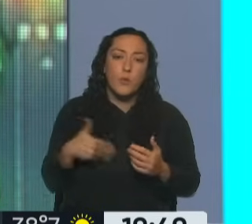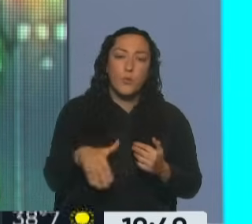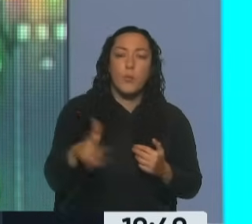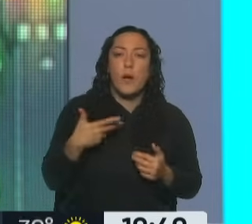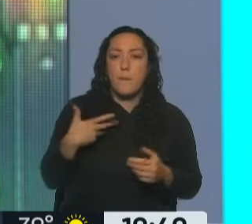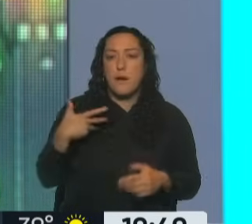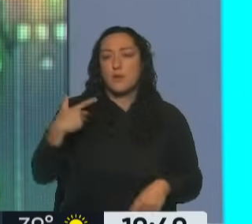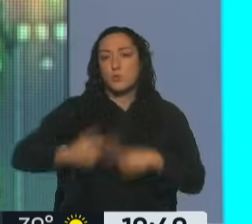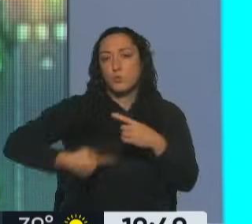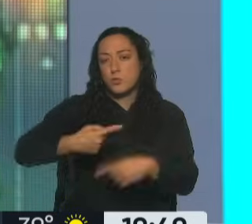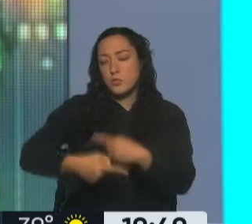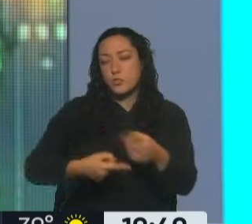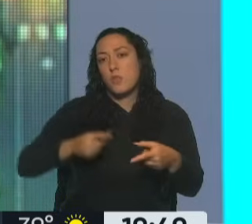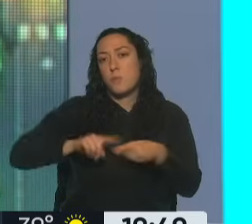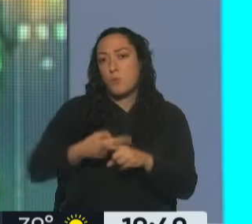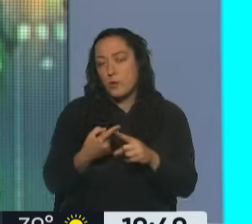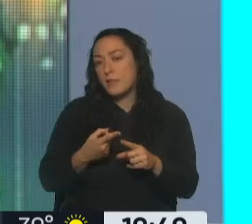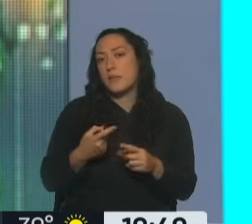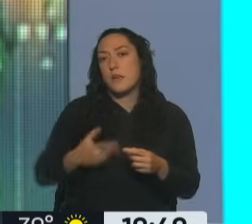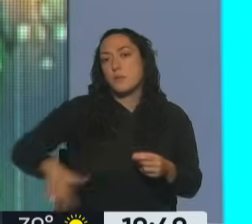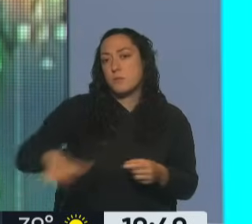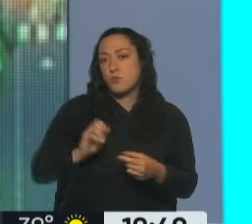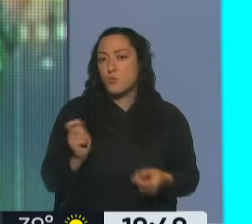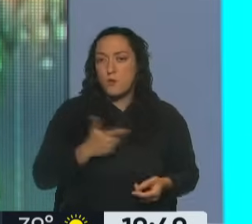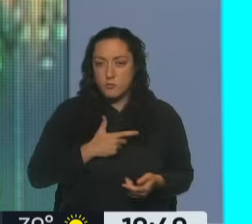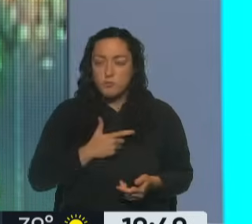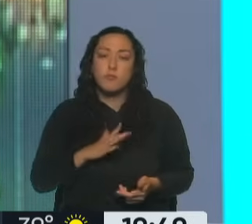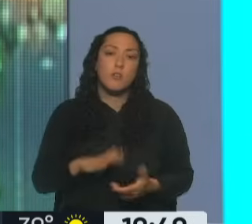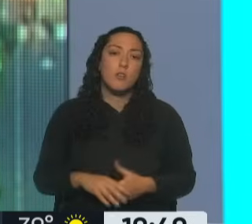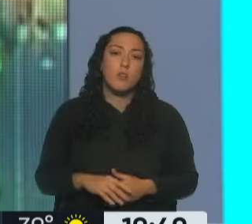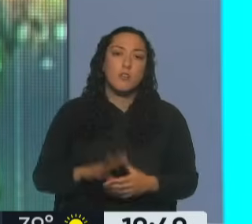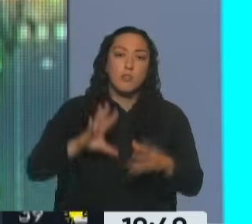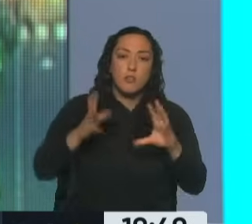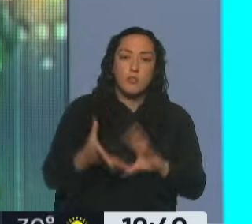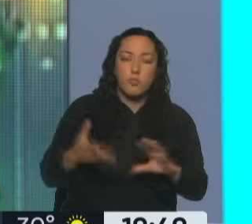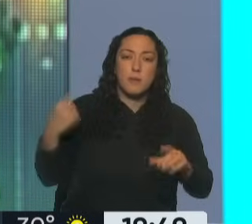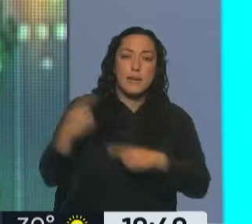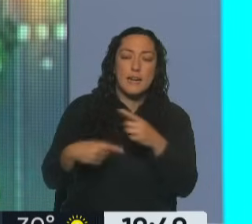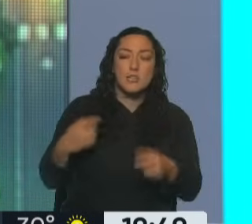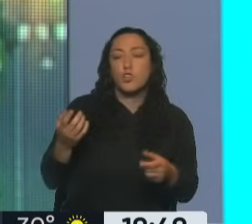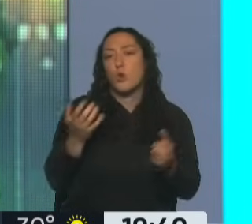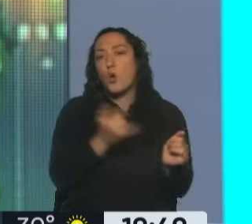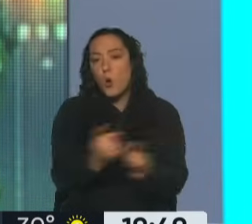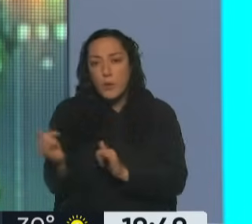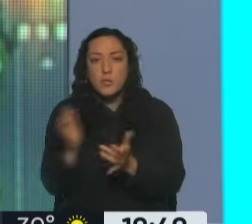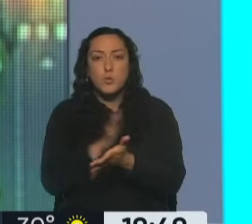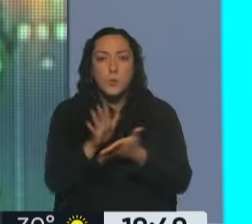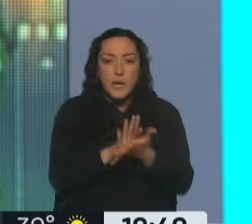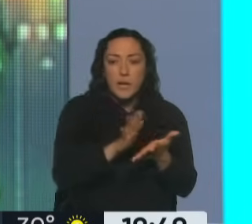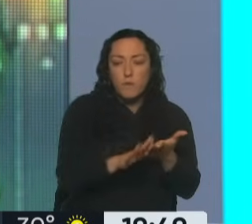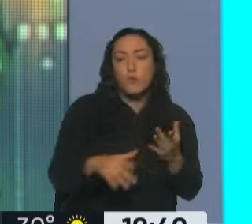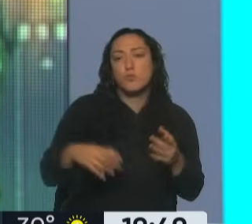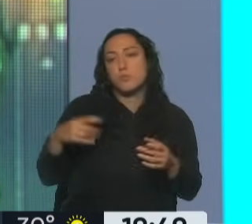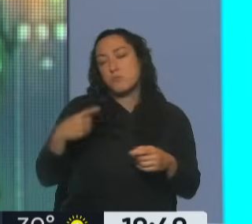la sucesión política dentro del espacio a través de las nuevas generaciones, etcétera,